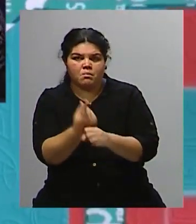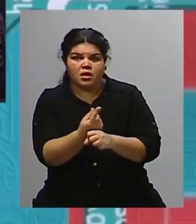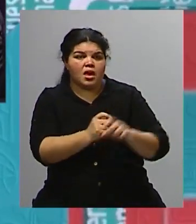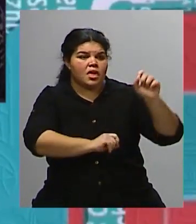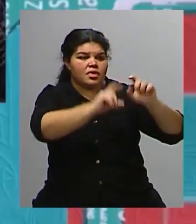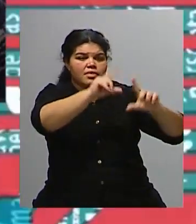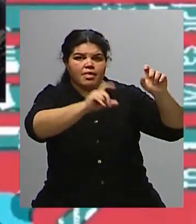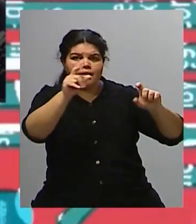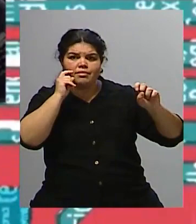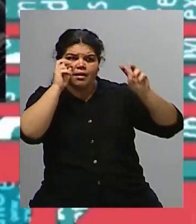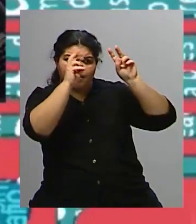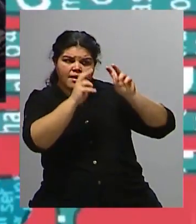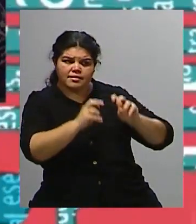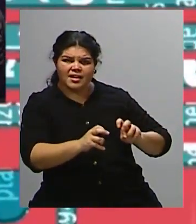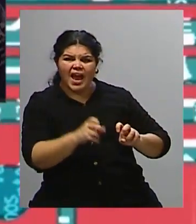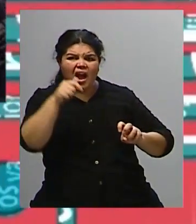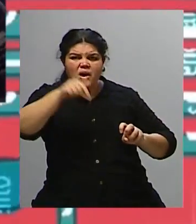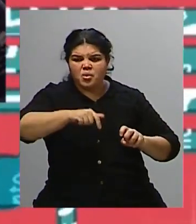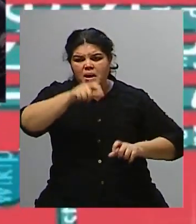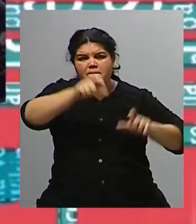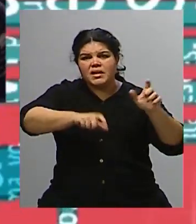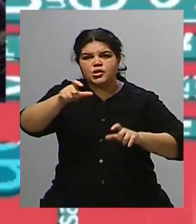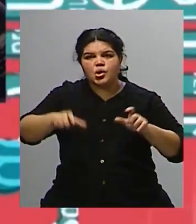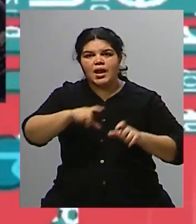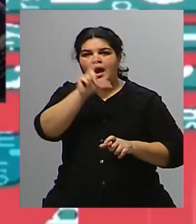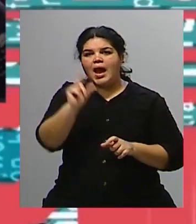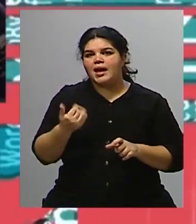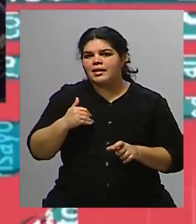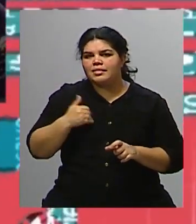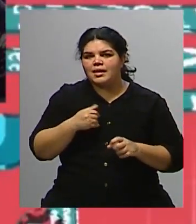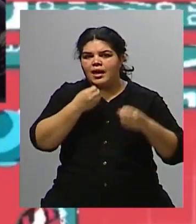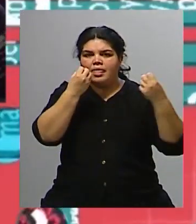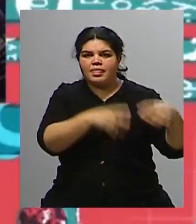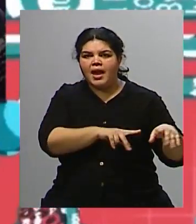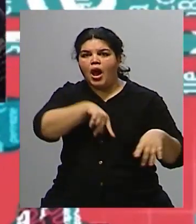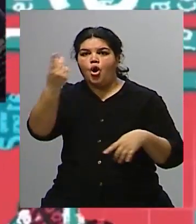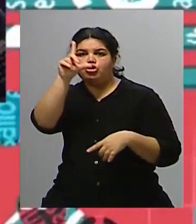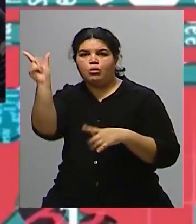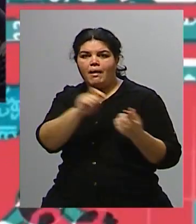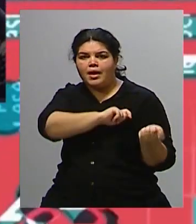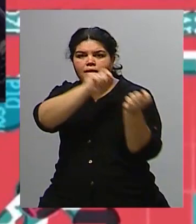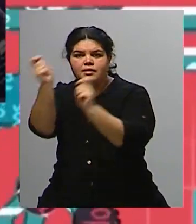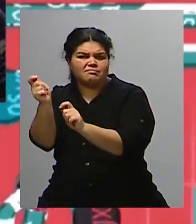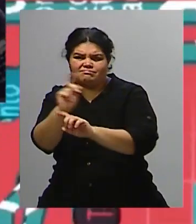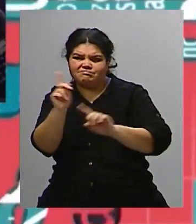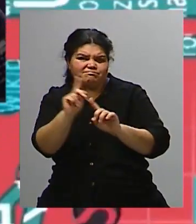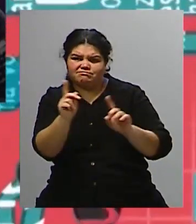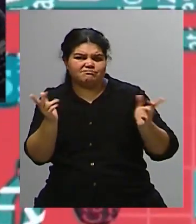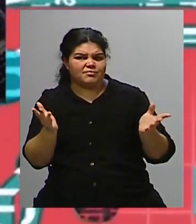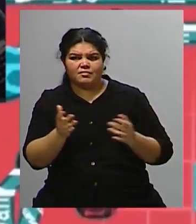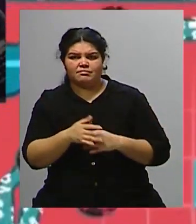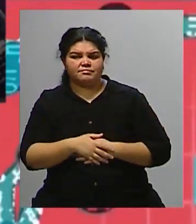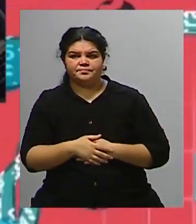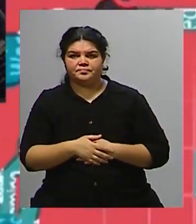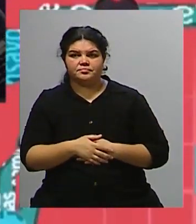es que no estamos ante un flujo masivo de argentinos yéndose hacia el exterior. O sea que eso me parece está bueno aclararlo porque hay una